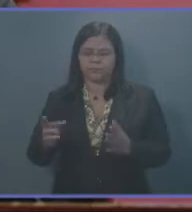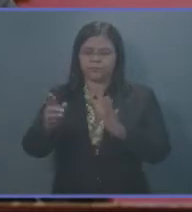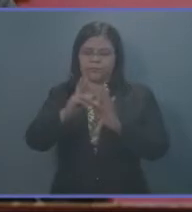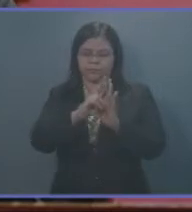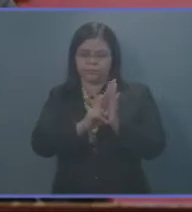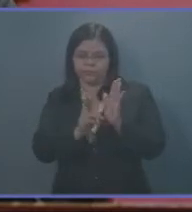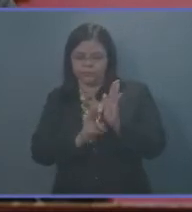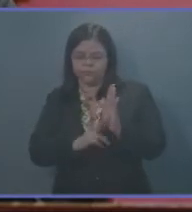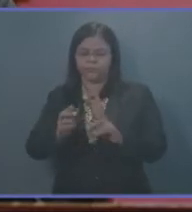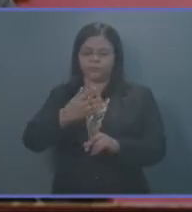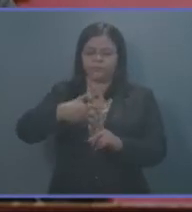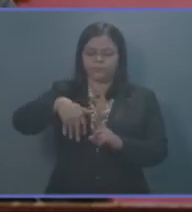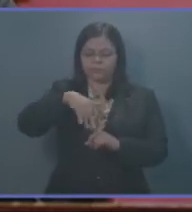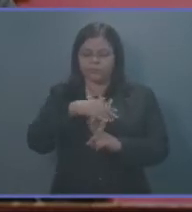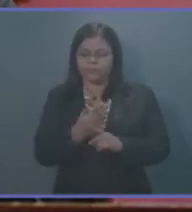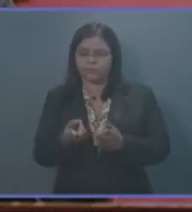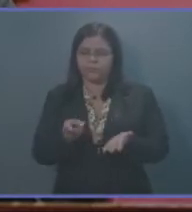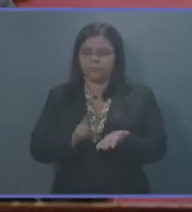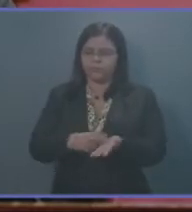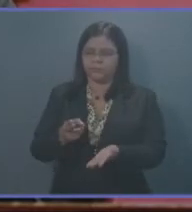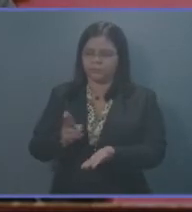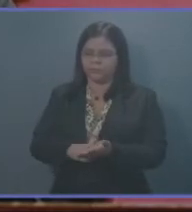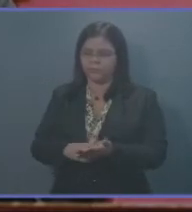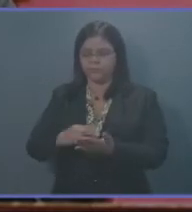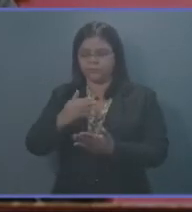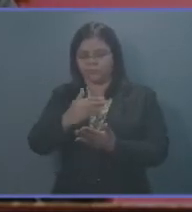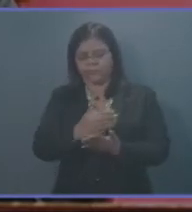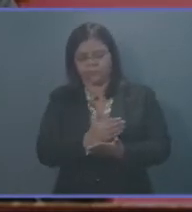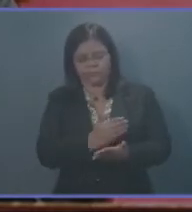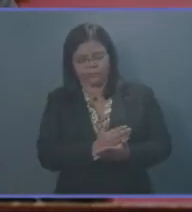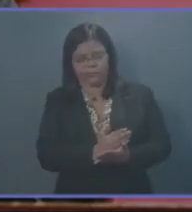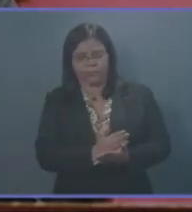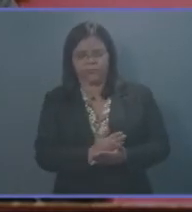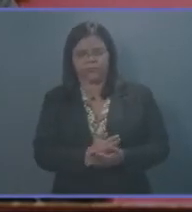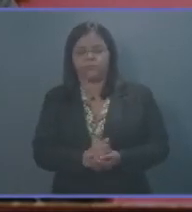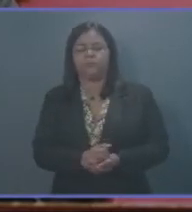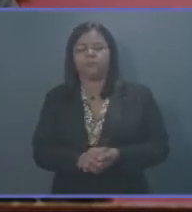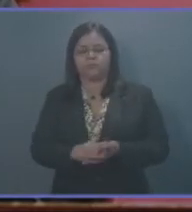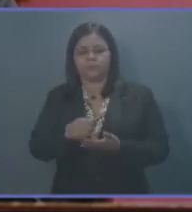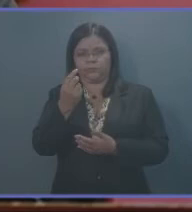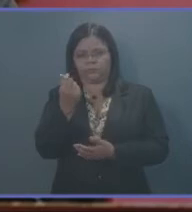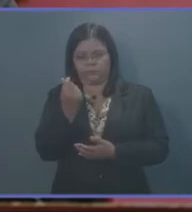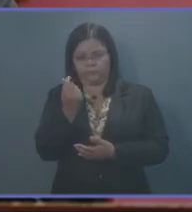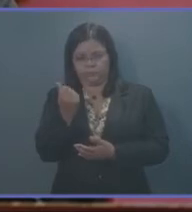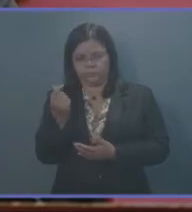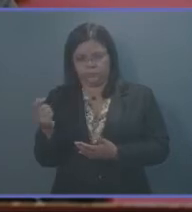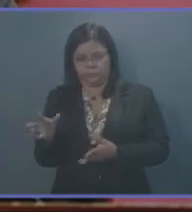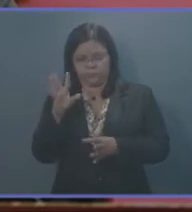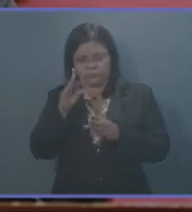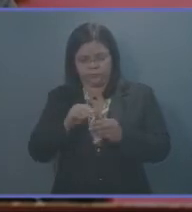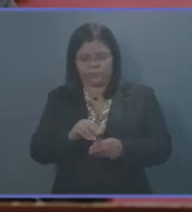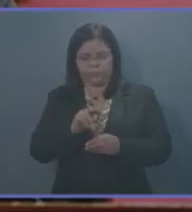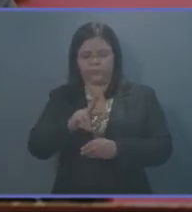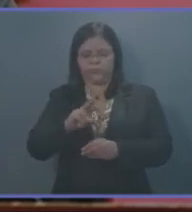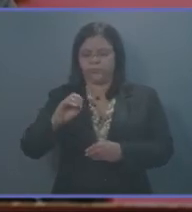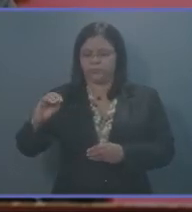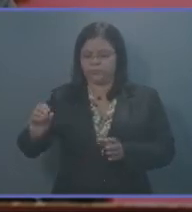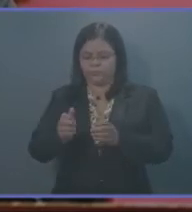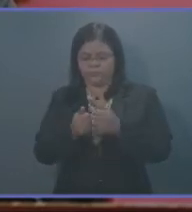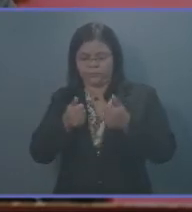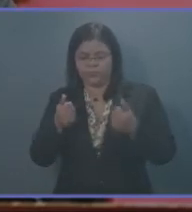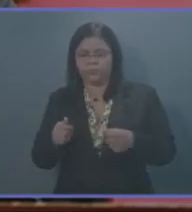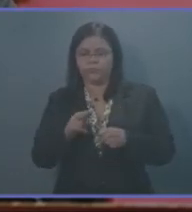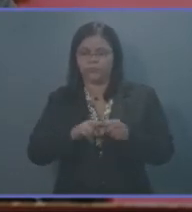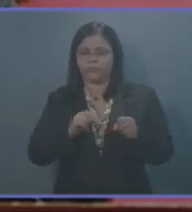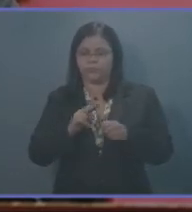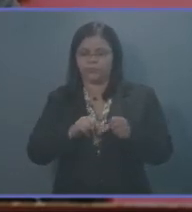suscribe el referido contrato de préstamo son las siguientes: monto del préstamo hasta $200 millones de los Estados